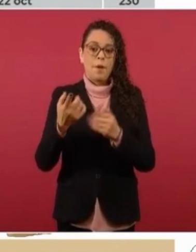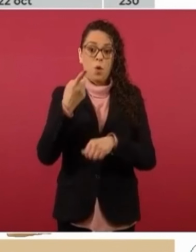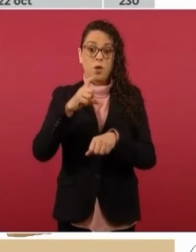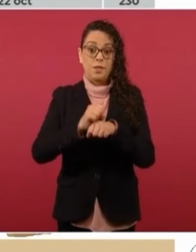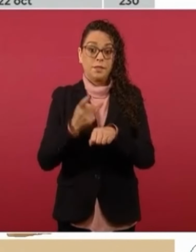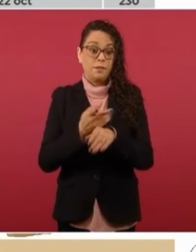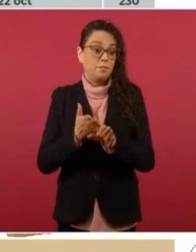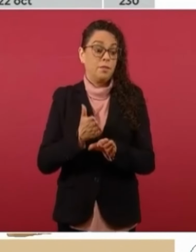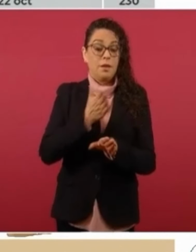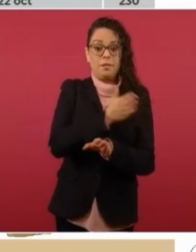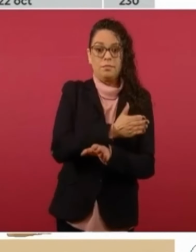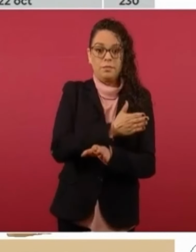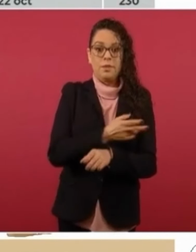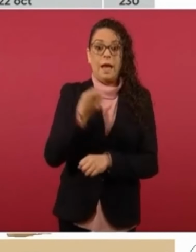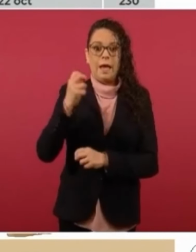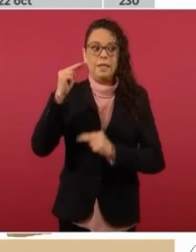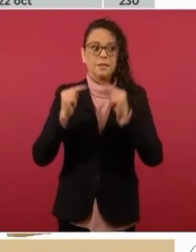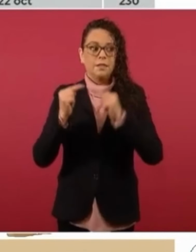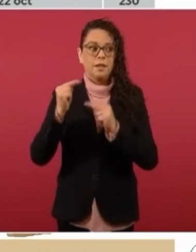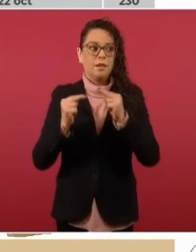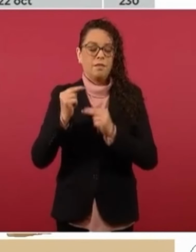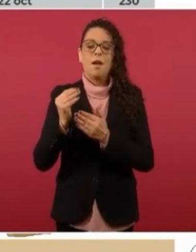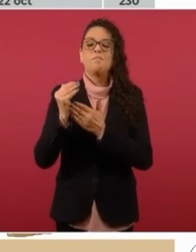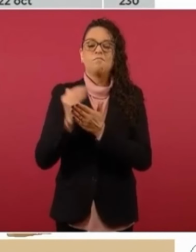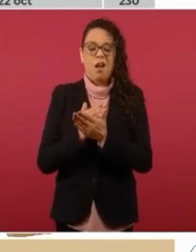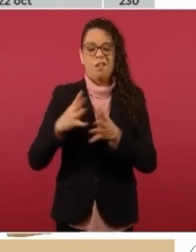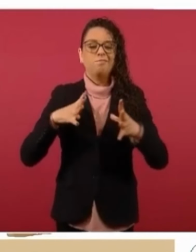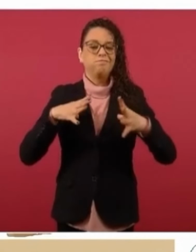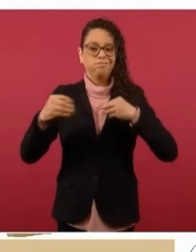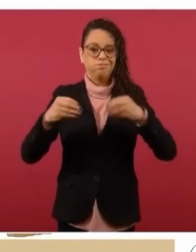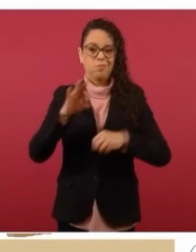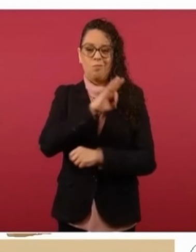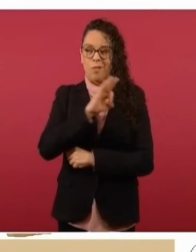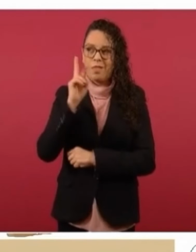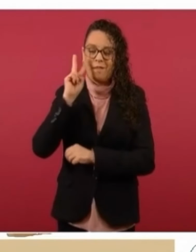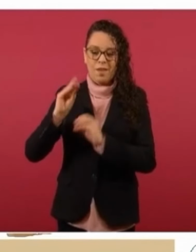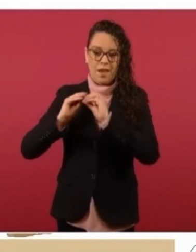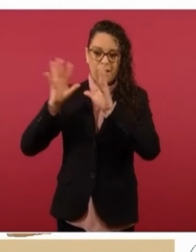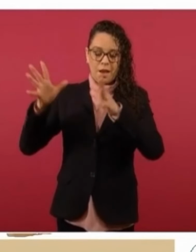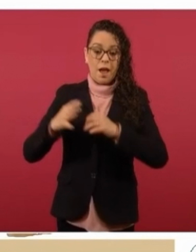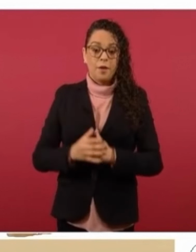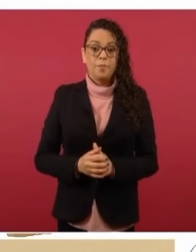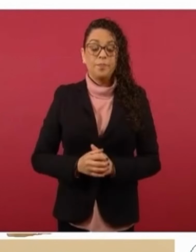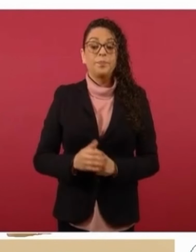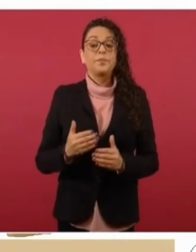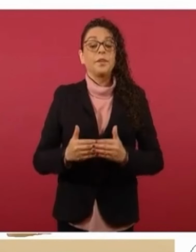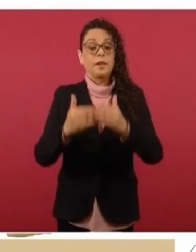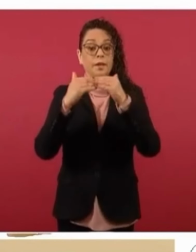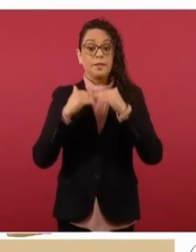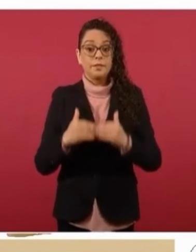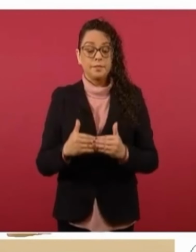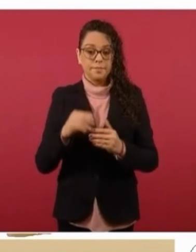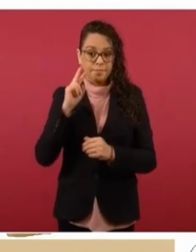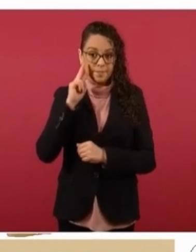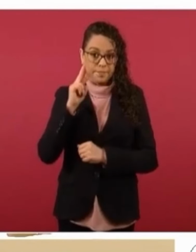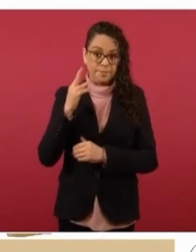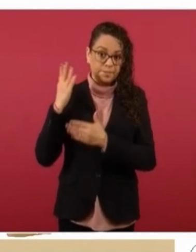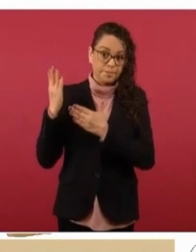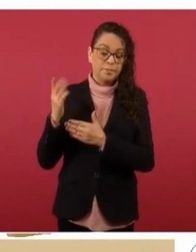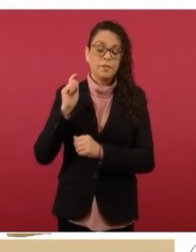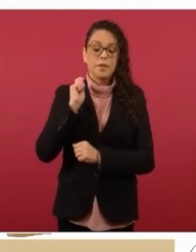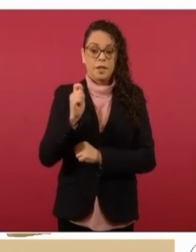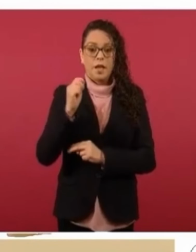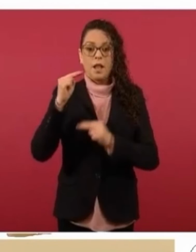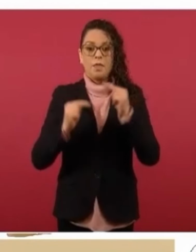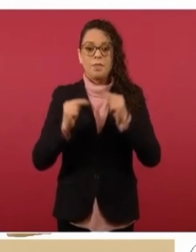niveles más bajos de contagio. Sobre la hospitalización, tenemos los niveles también más bajos durante toda la epidemia, desde